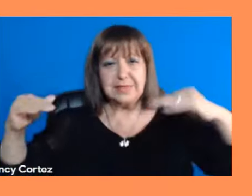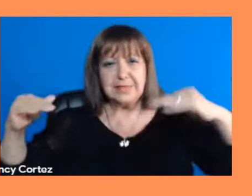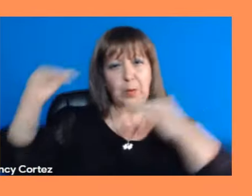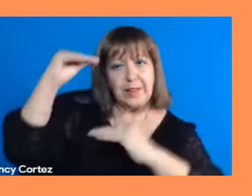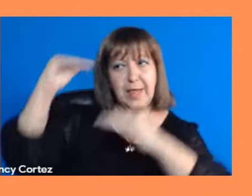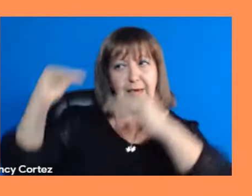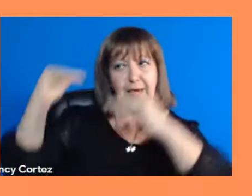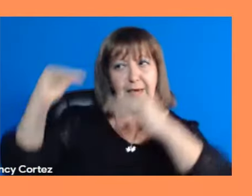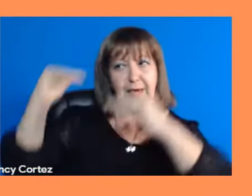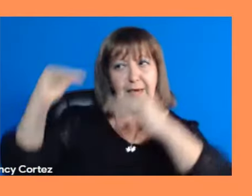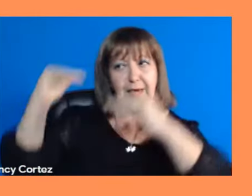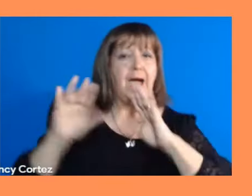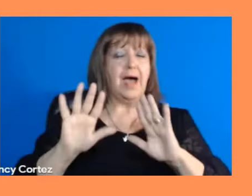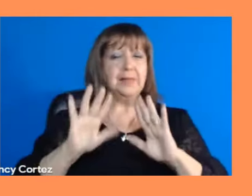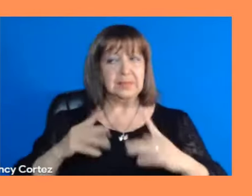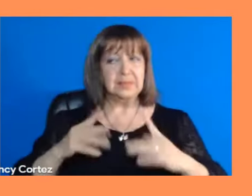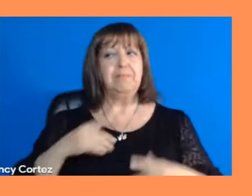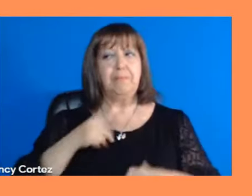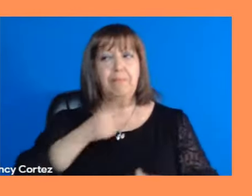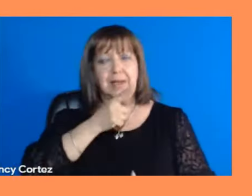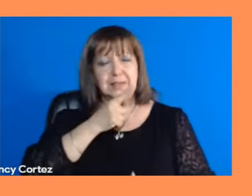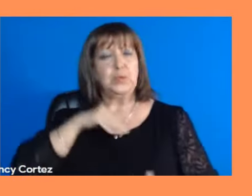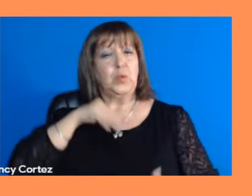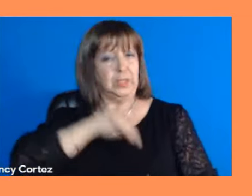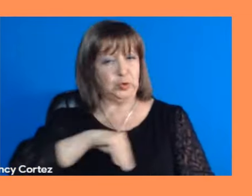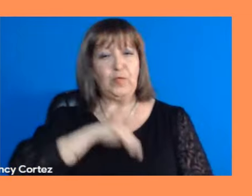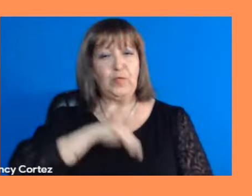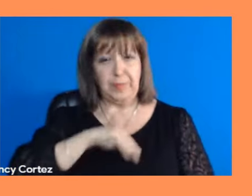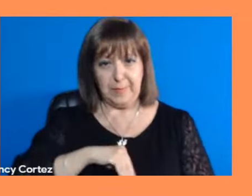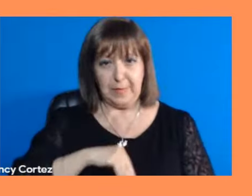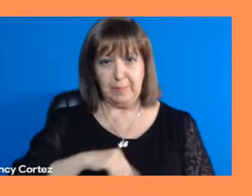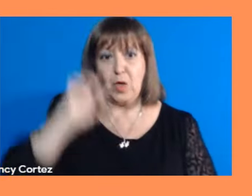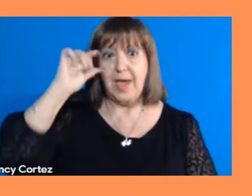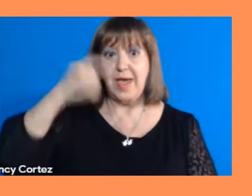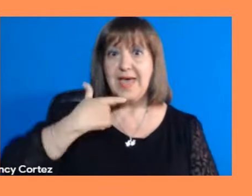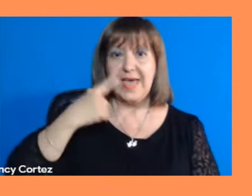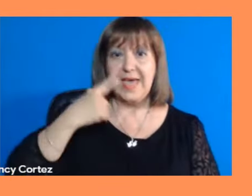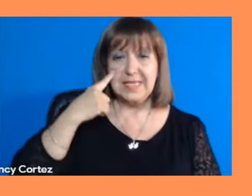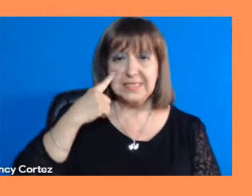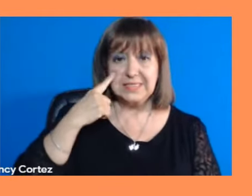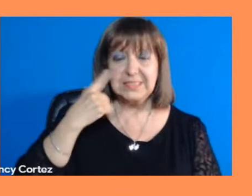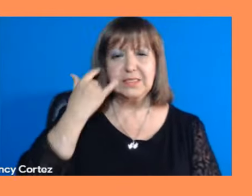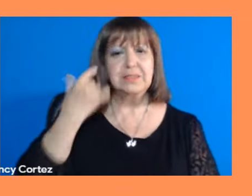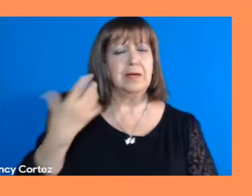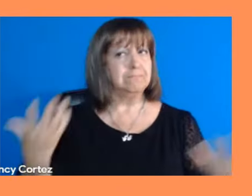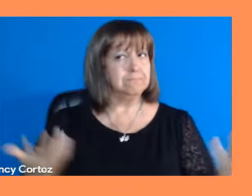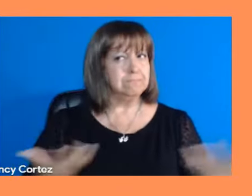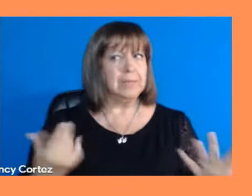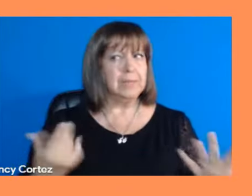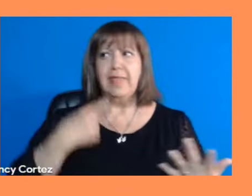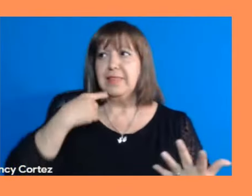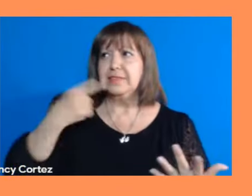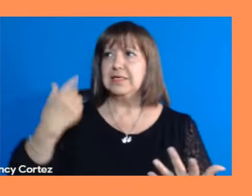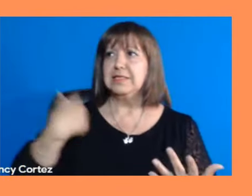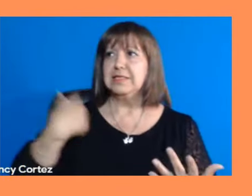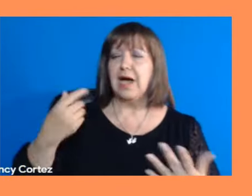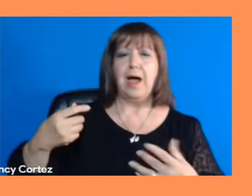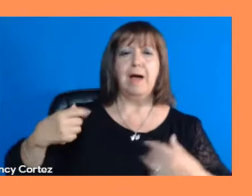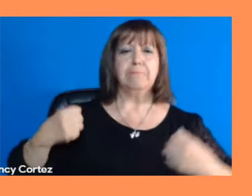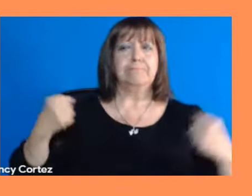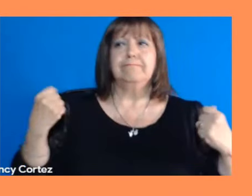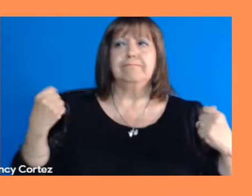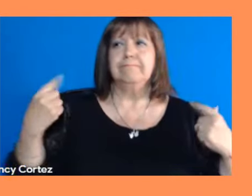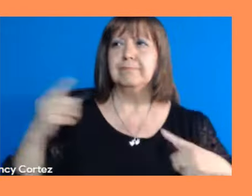dolor. La ESI se separa de las miradas que reproducen los mandatos sociales machistas que presentan a